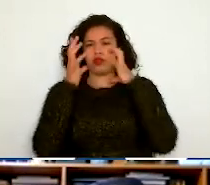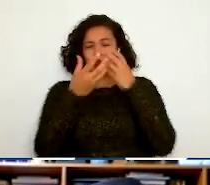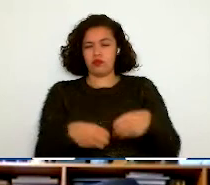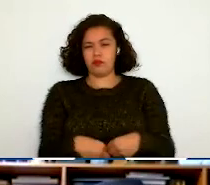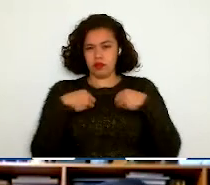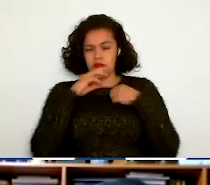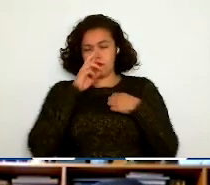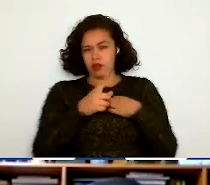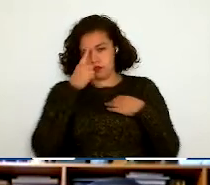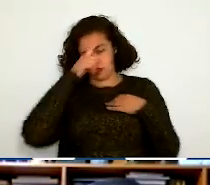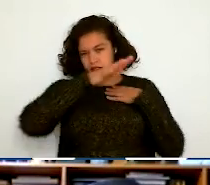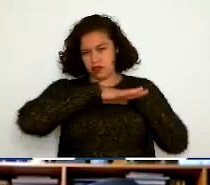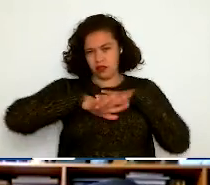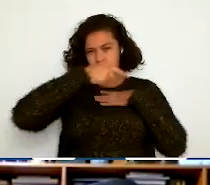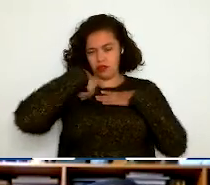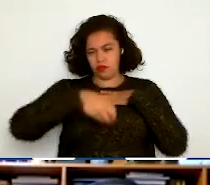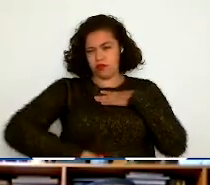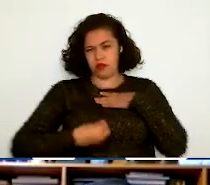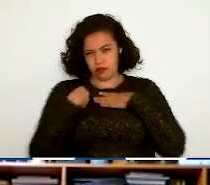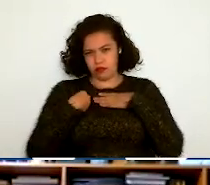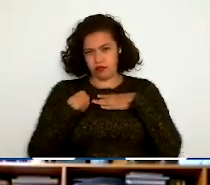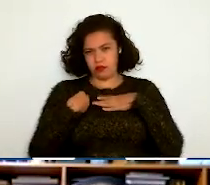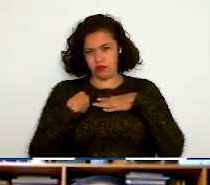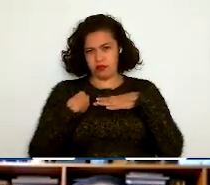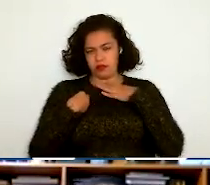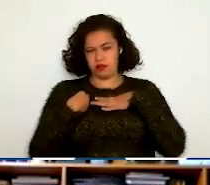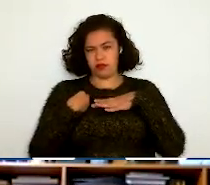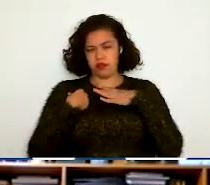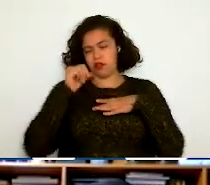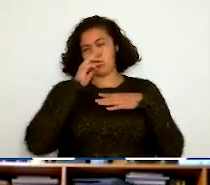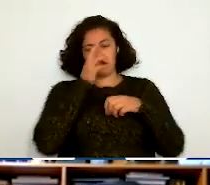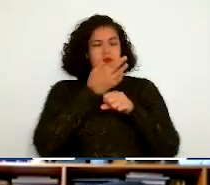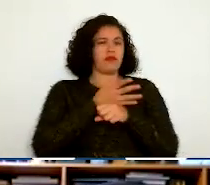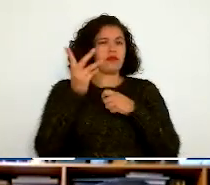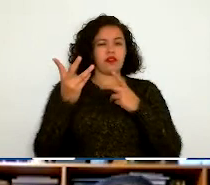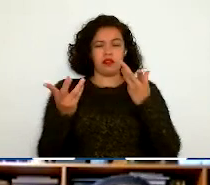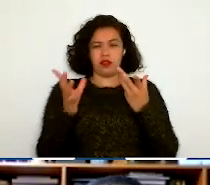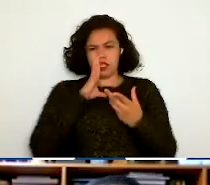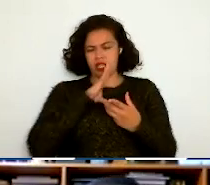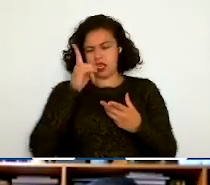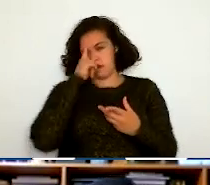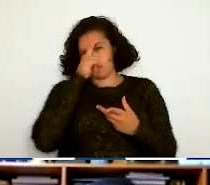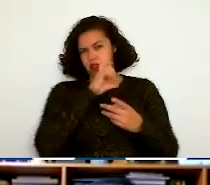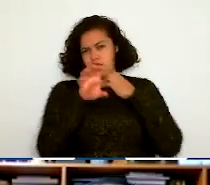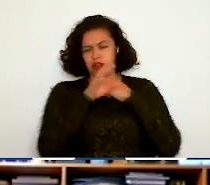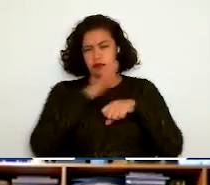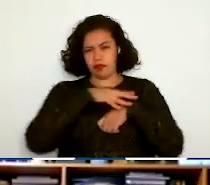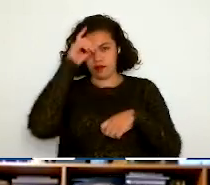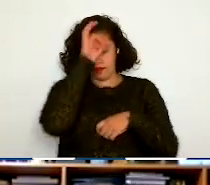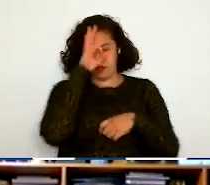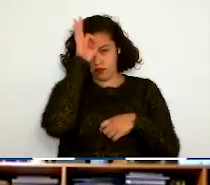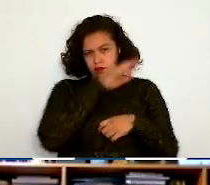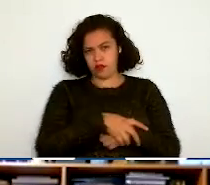¿no? En el contexto en el que estoy viviendo. Y esa responsabilidad social, pues, emerge, sí, de constructos más filosóficos, ¿no?